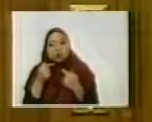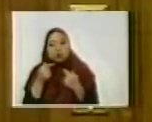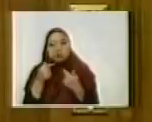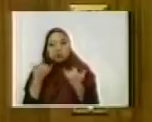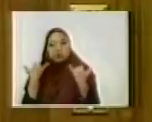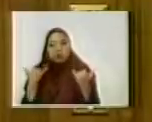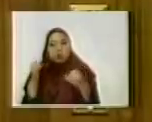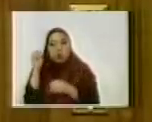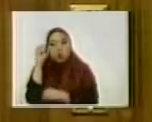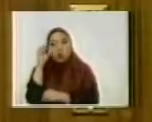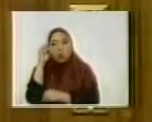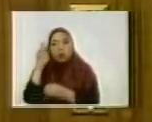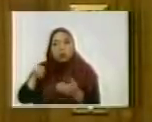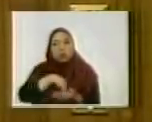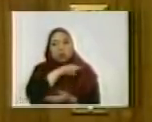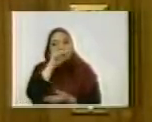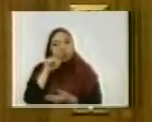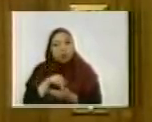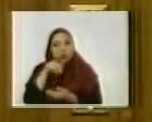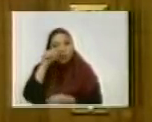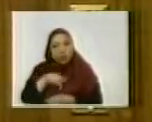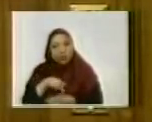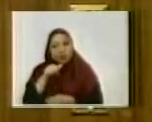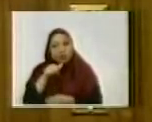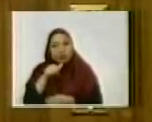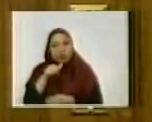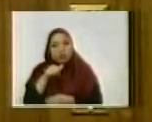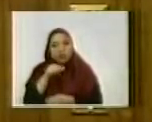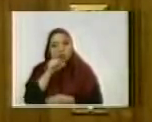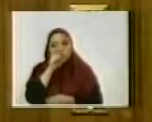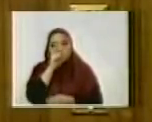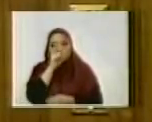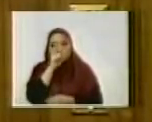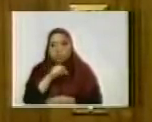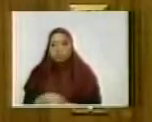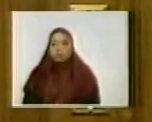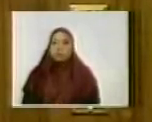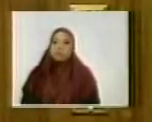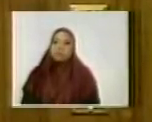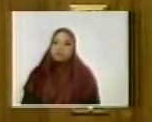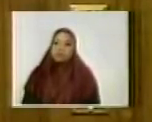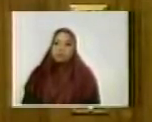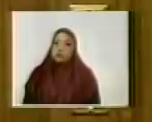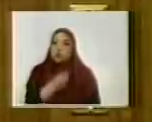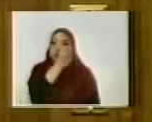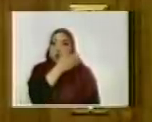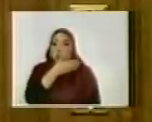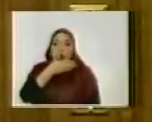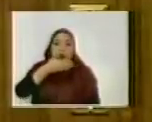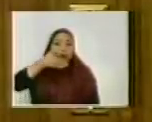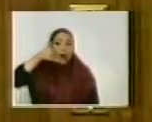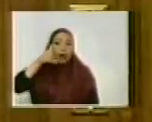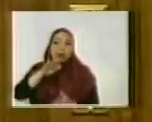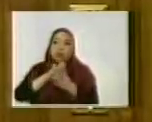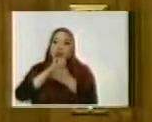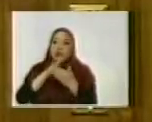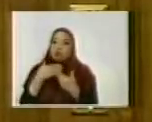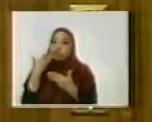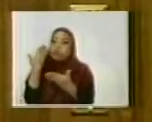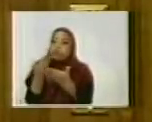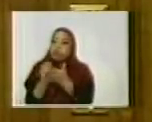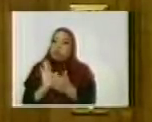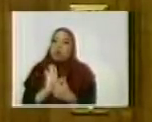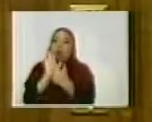en el Congreso Nacional, quedan como referencia sus cartas diversas que le dio a muchos del mundo,